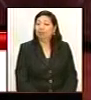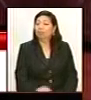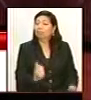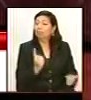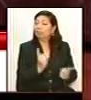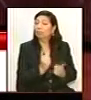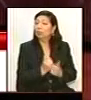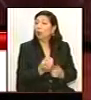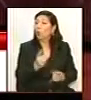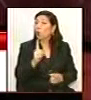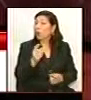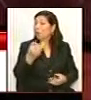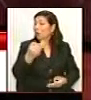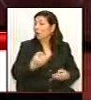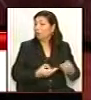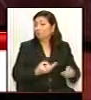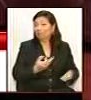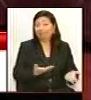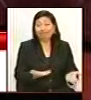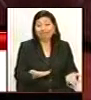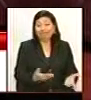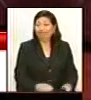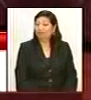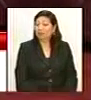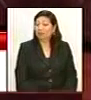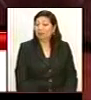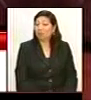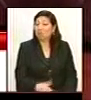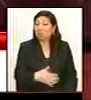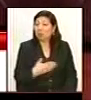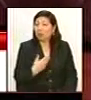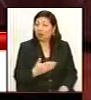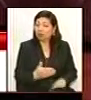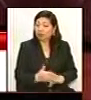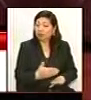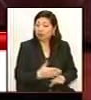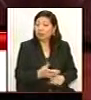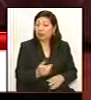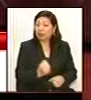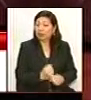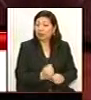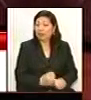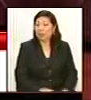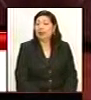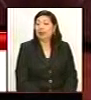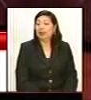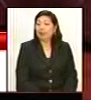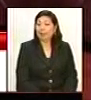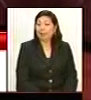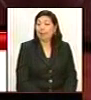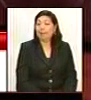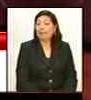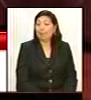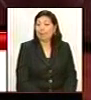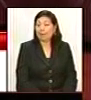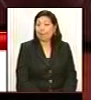encontrar a un contador con un perfil que pueda desarrollar esas funciones.